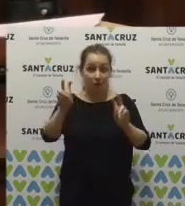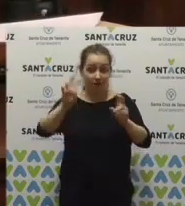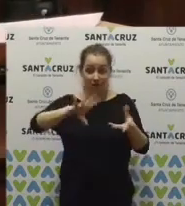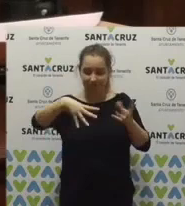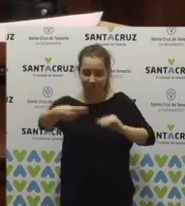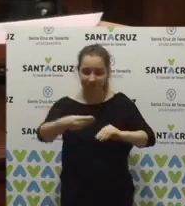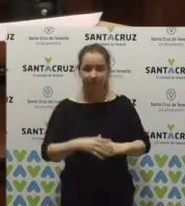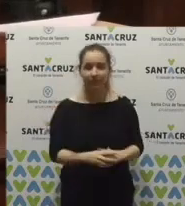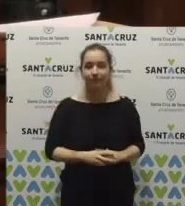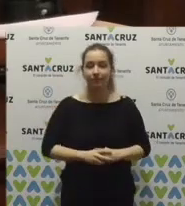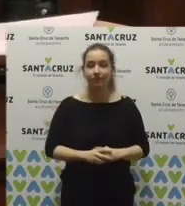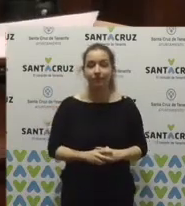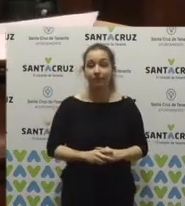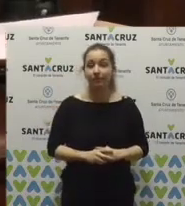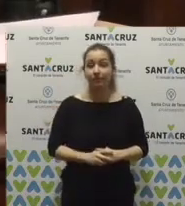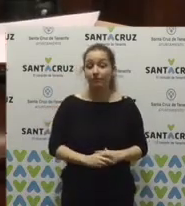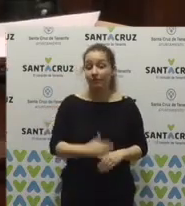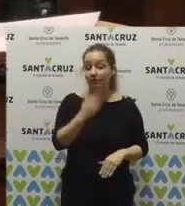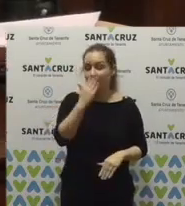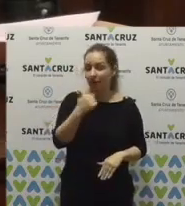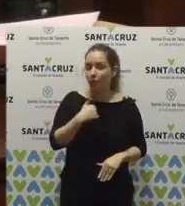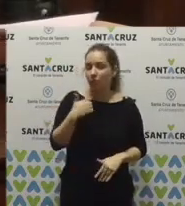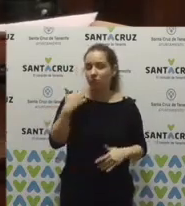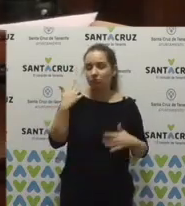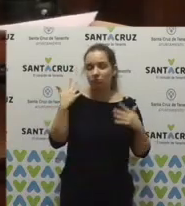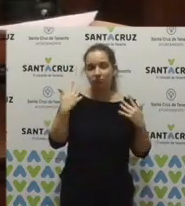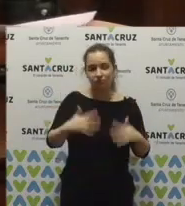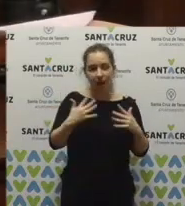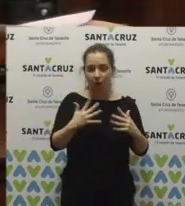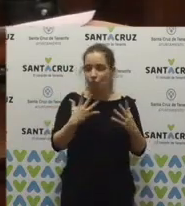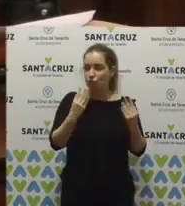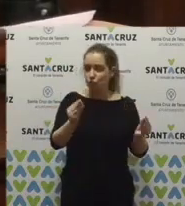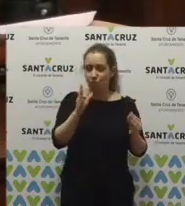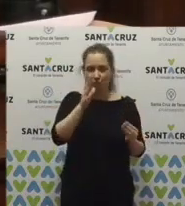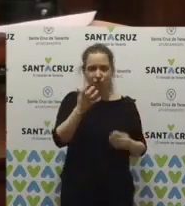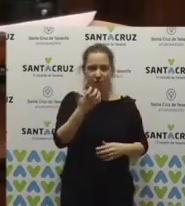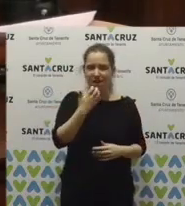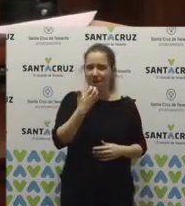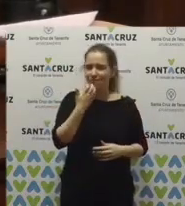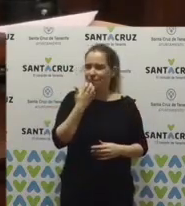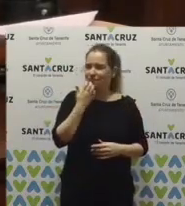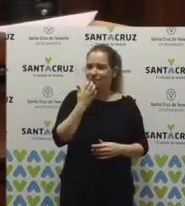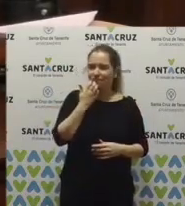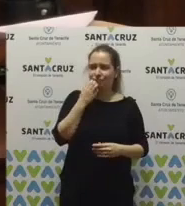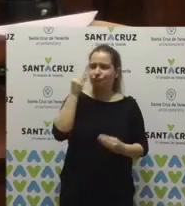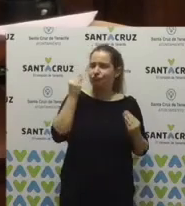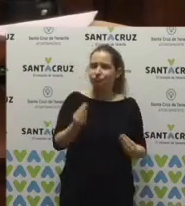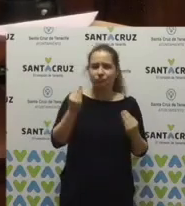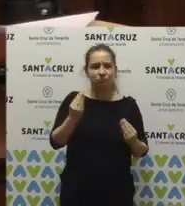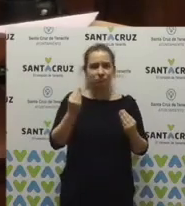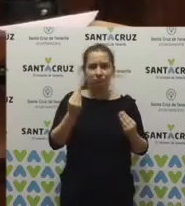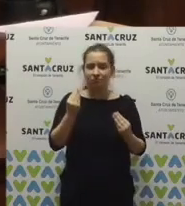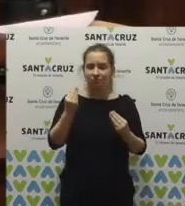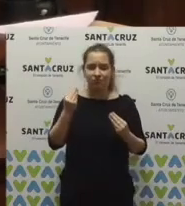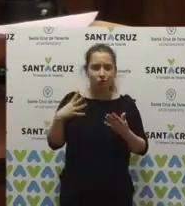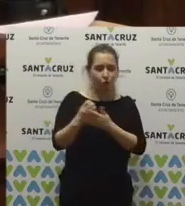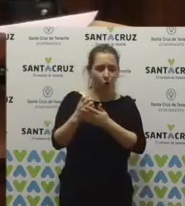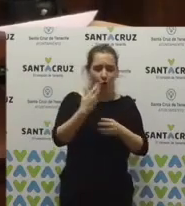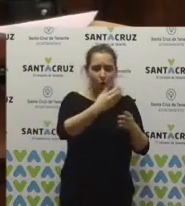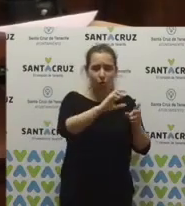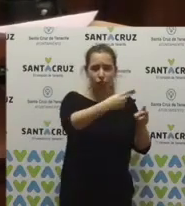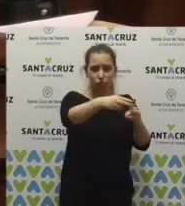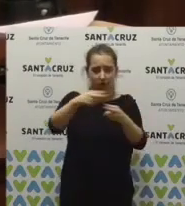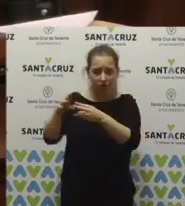me alegra muchísimo yo creo que es un ejemplo el que haya unanimidad en cuanto a la aprobación de esta moción